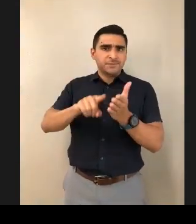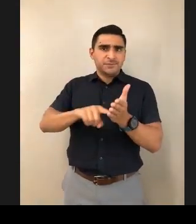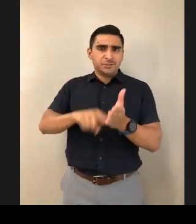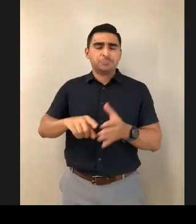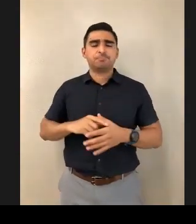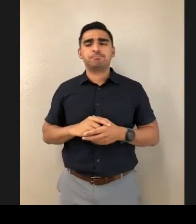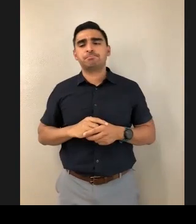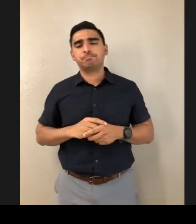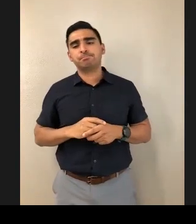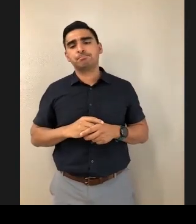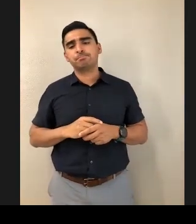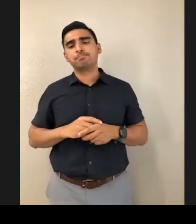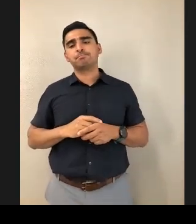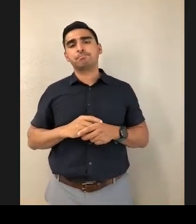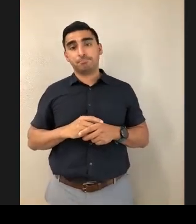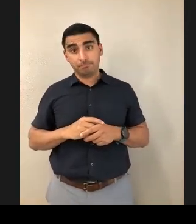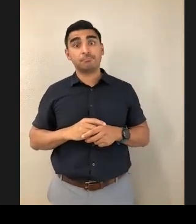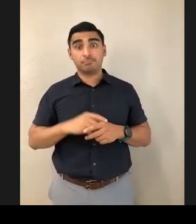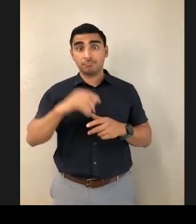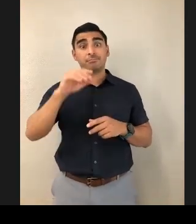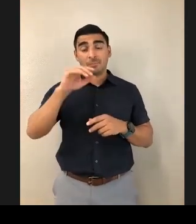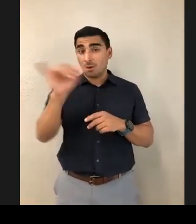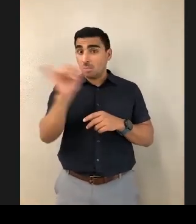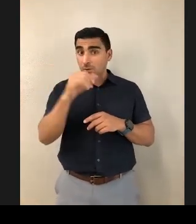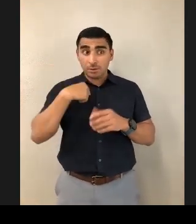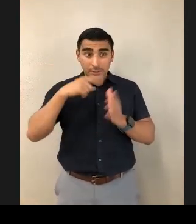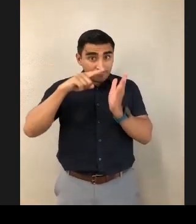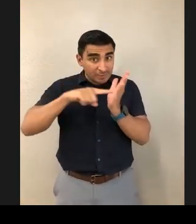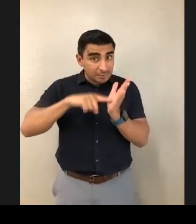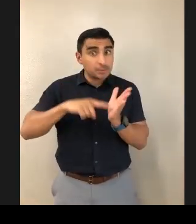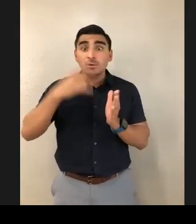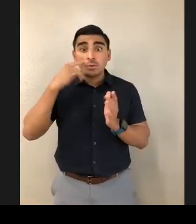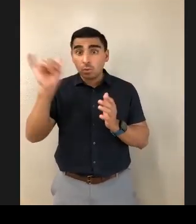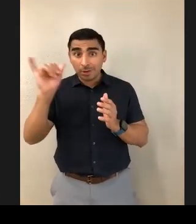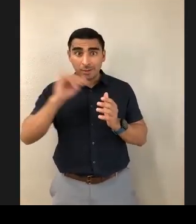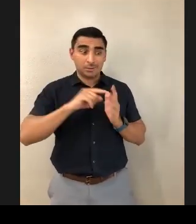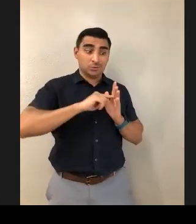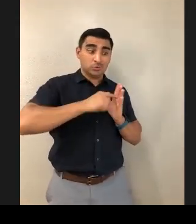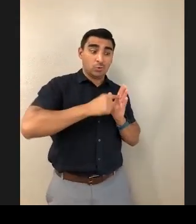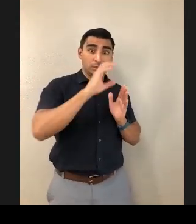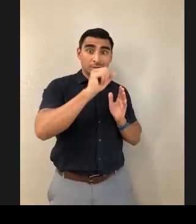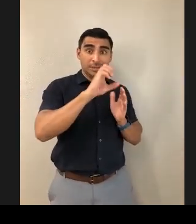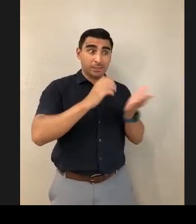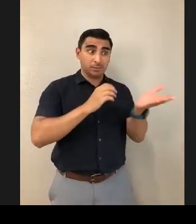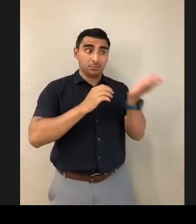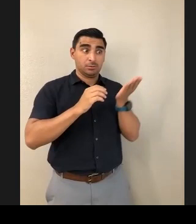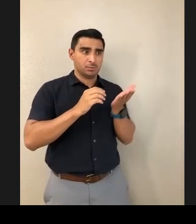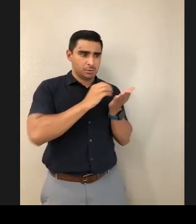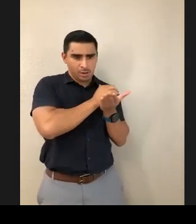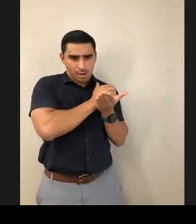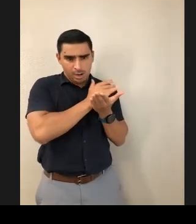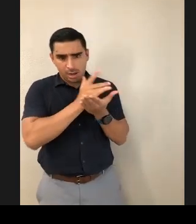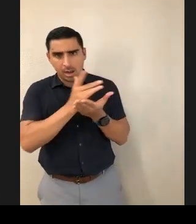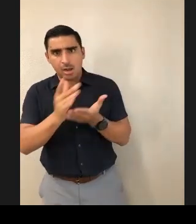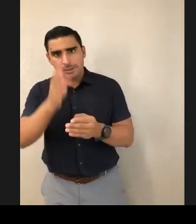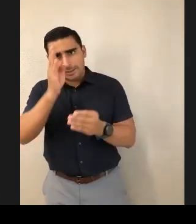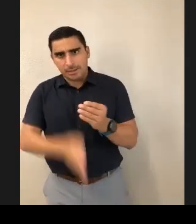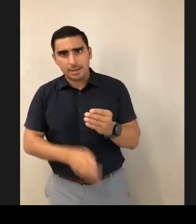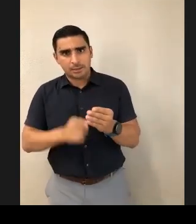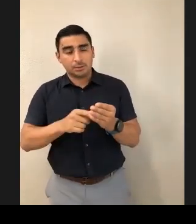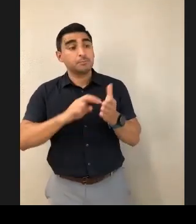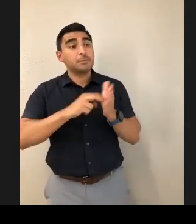las cosas que he hecho es investigar los aspectos desde el principio del caso hasta el